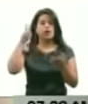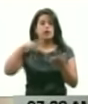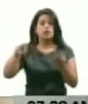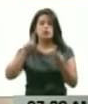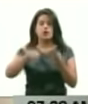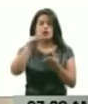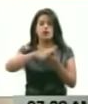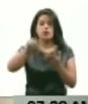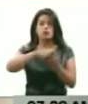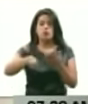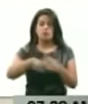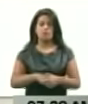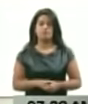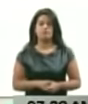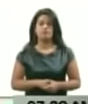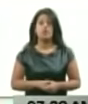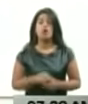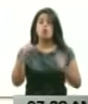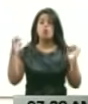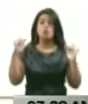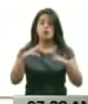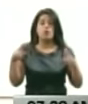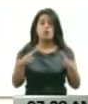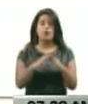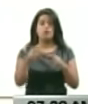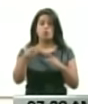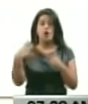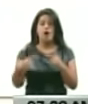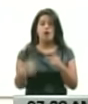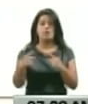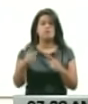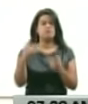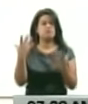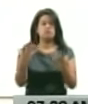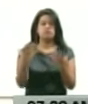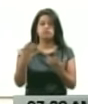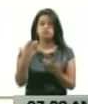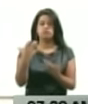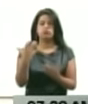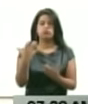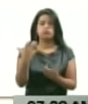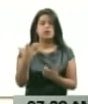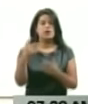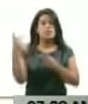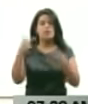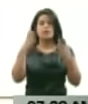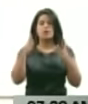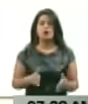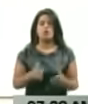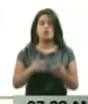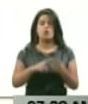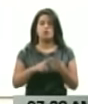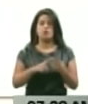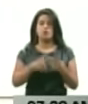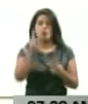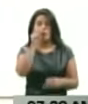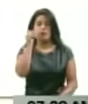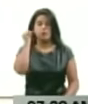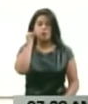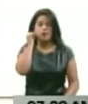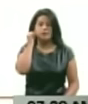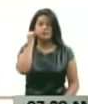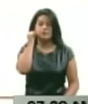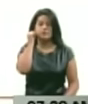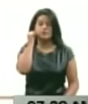constructores de identidad patrimonial. Un encuentro que contó con una gran cantidad de investigadores e investigadoras, entre los que